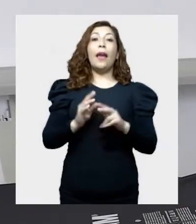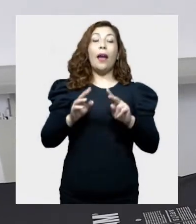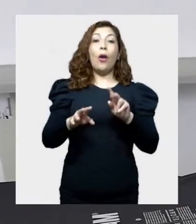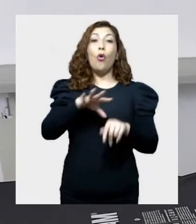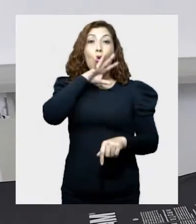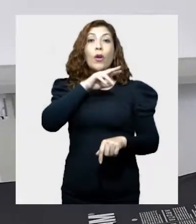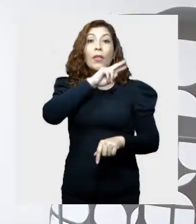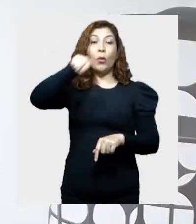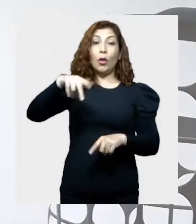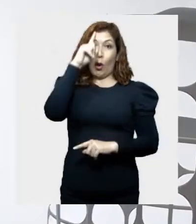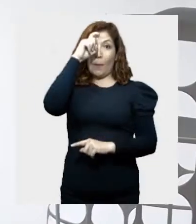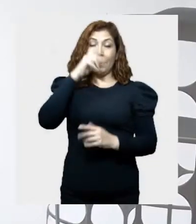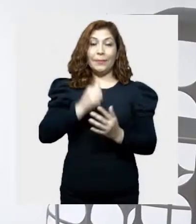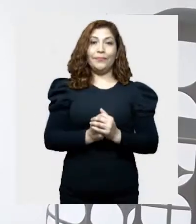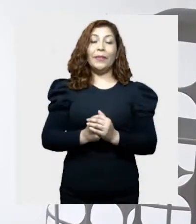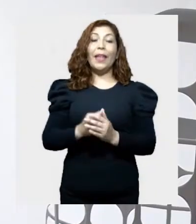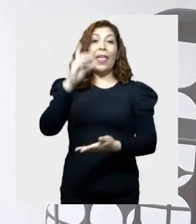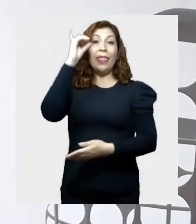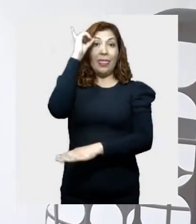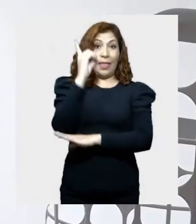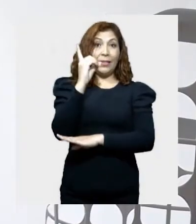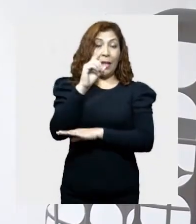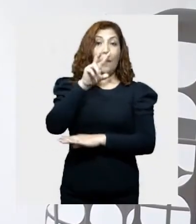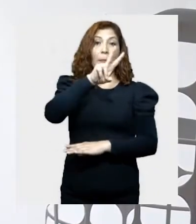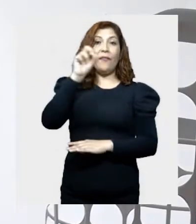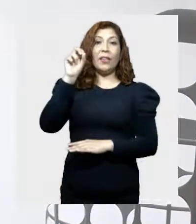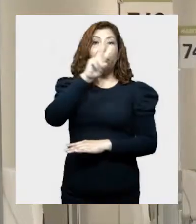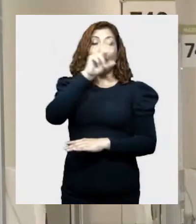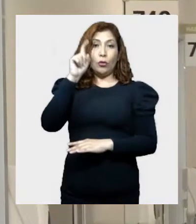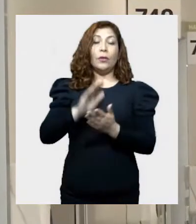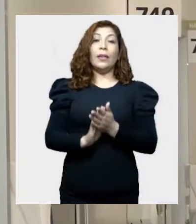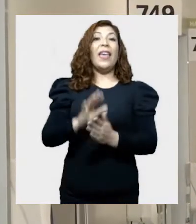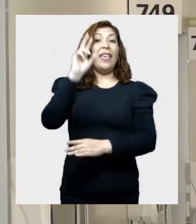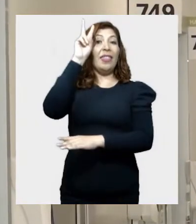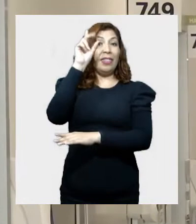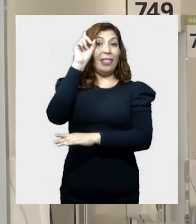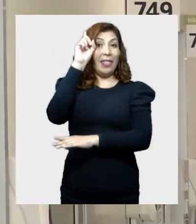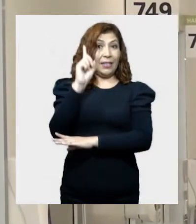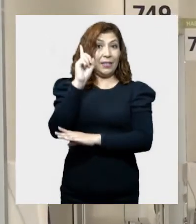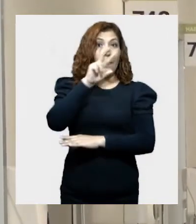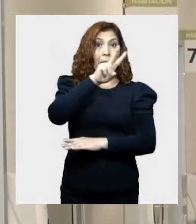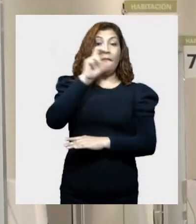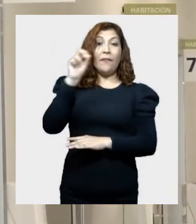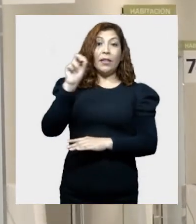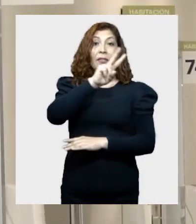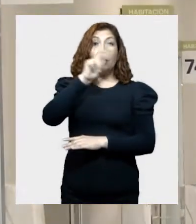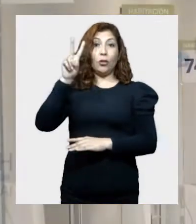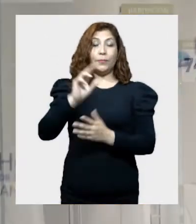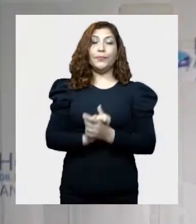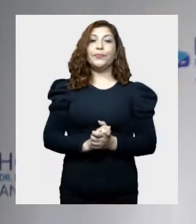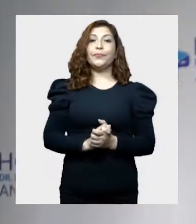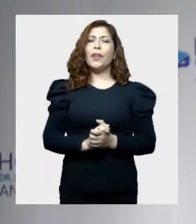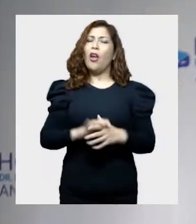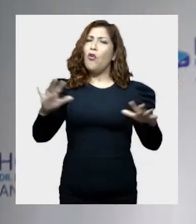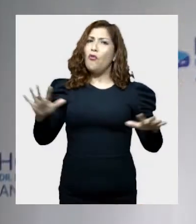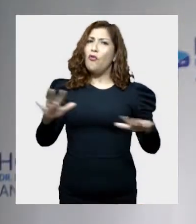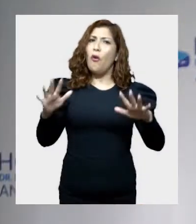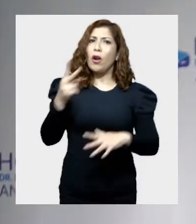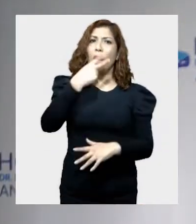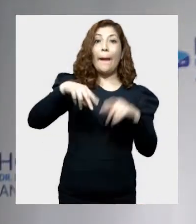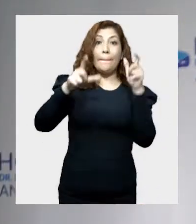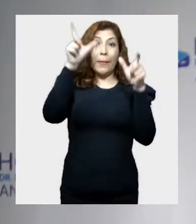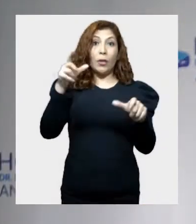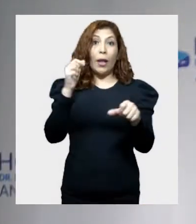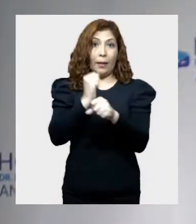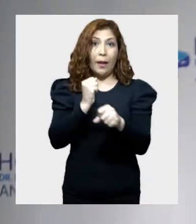nuestro recinto, en diciembre del 2021 y diciembre del 2022. El enorme esfuerzo de nuestro personal